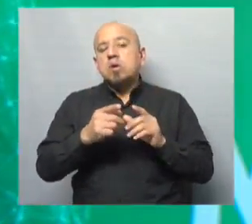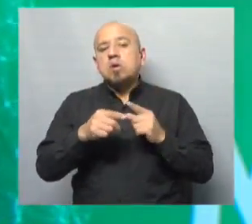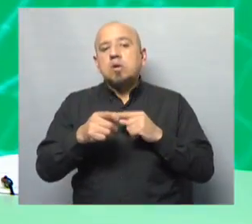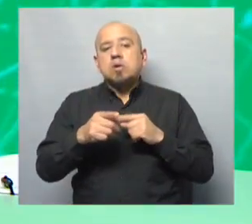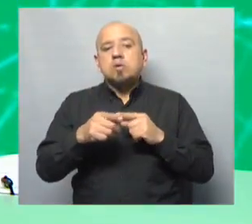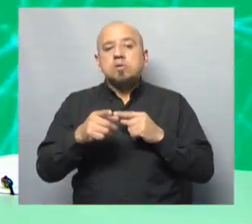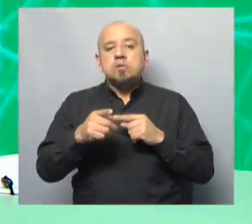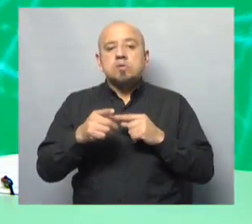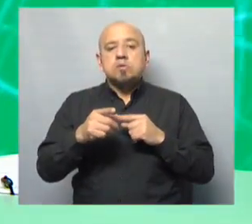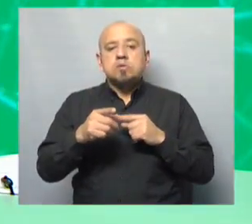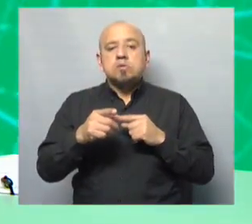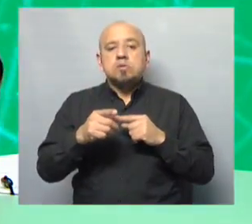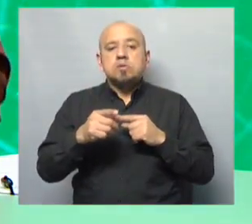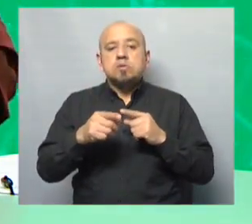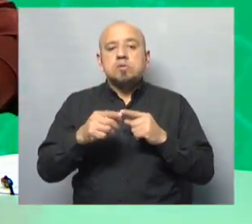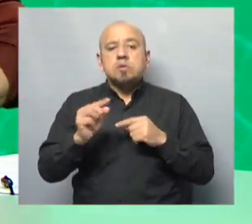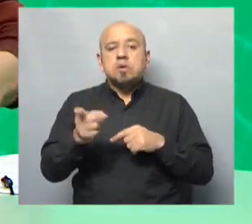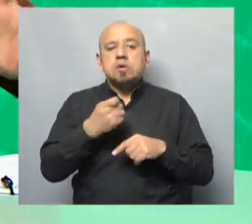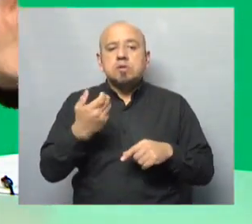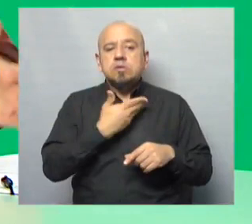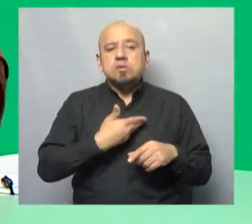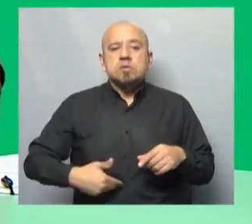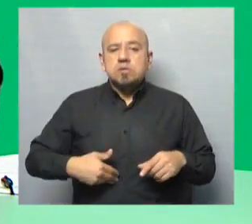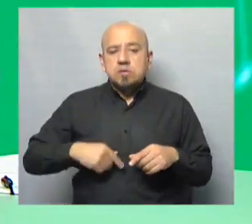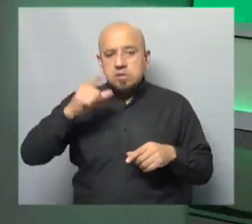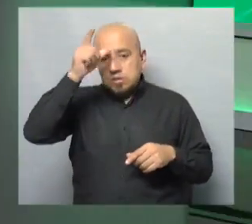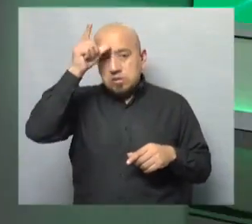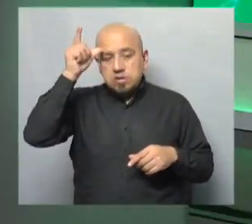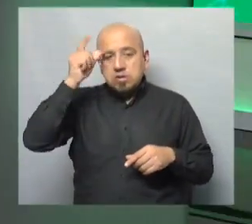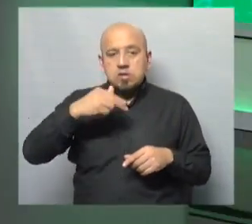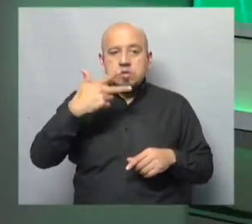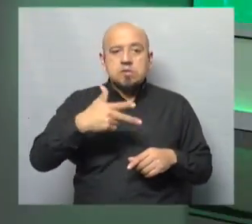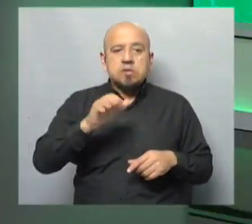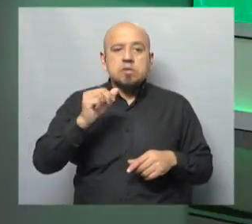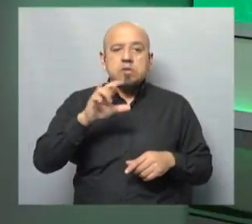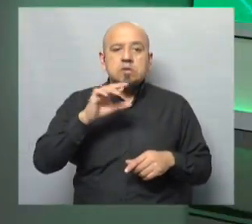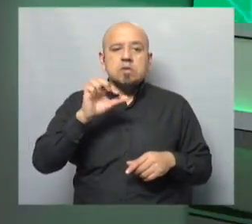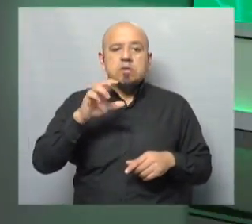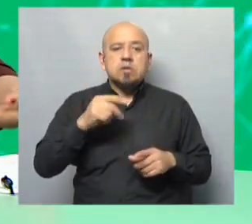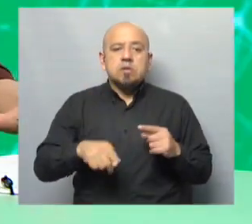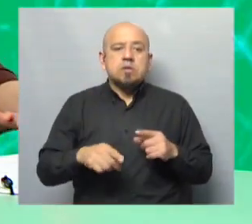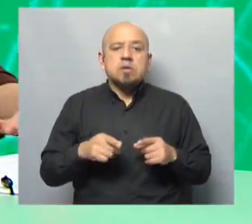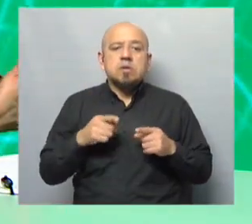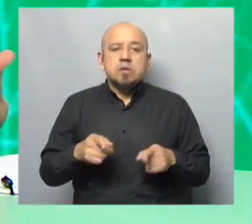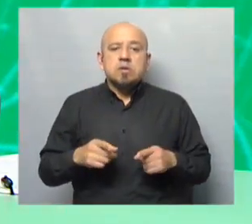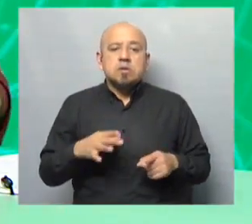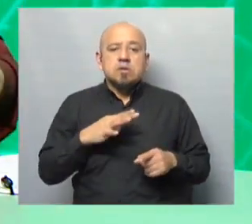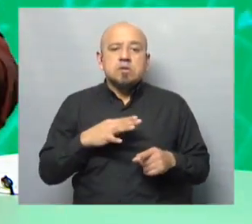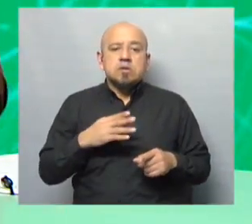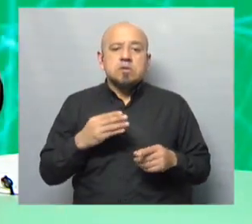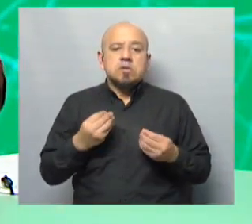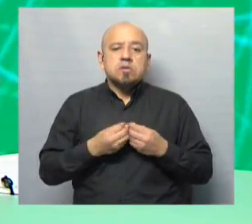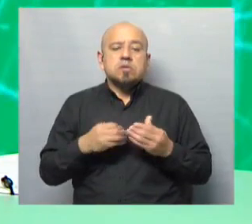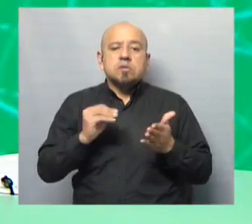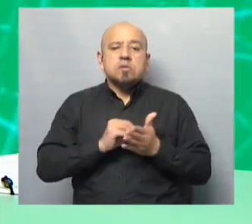se hablaba una intervención quirúrgica al expresidente de la calle herrera o sea esto evidentemente ha sucedido muchas veces